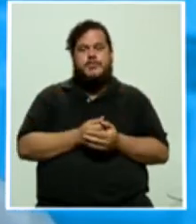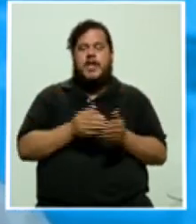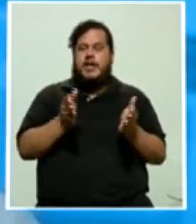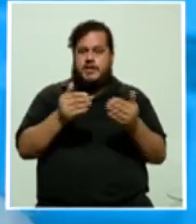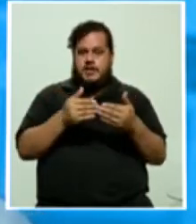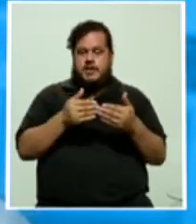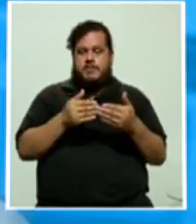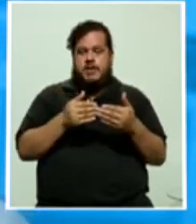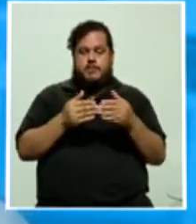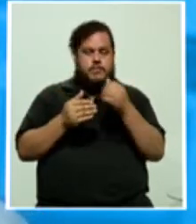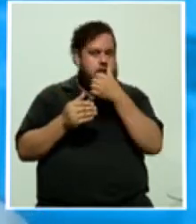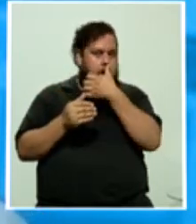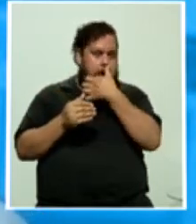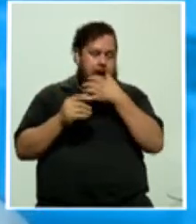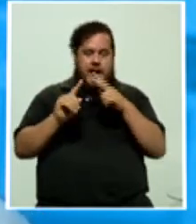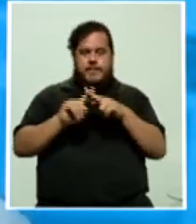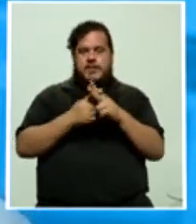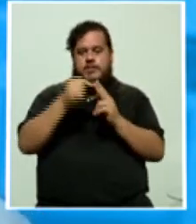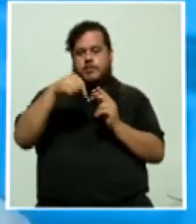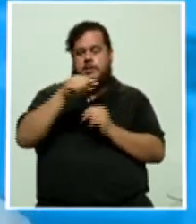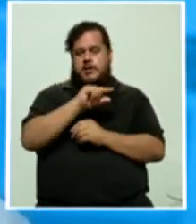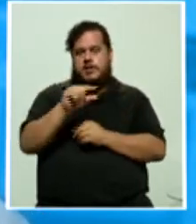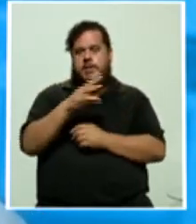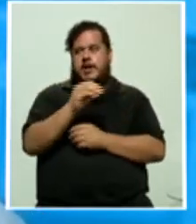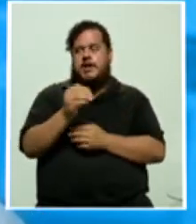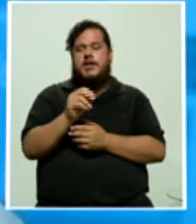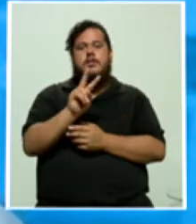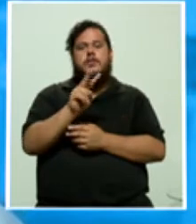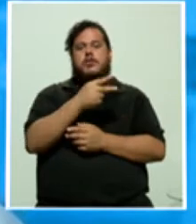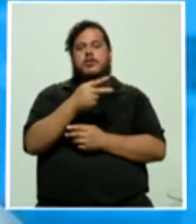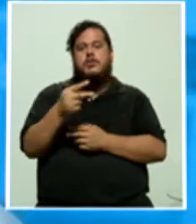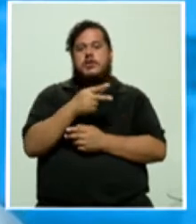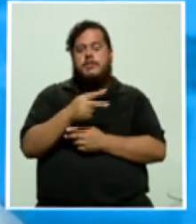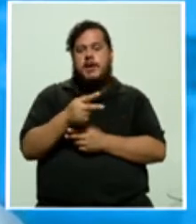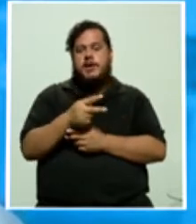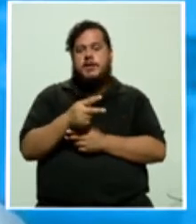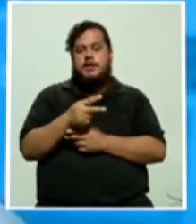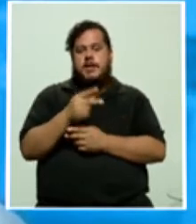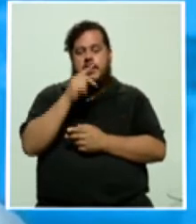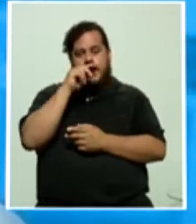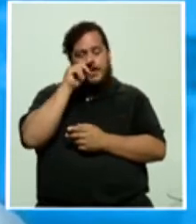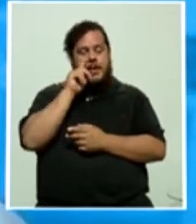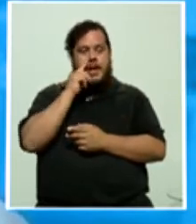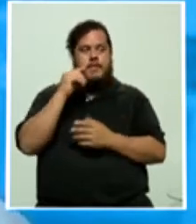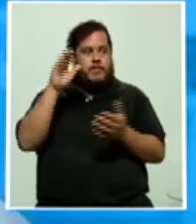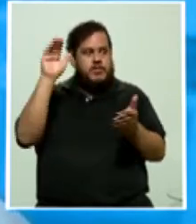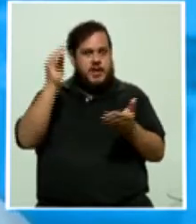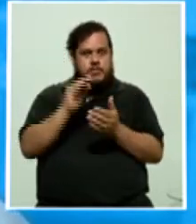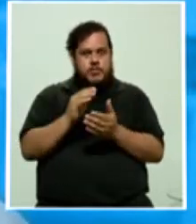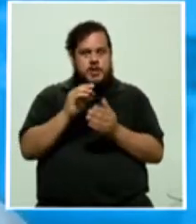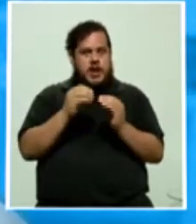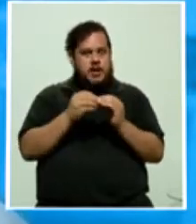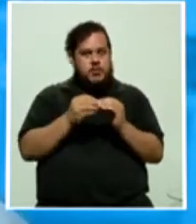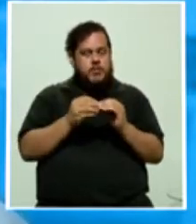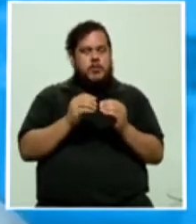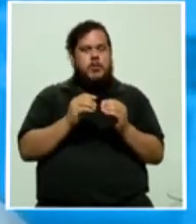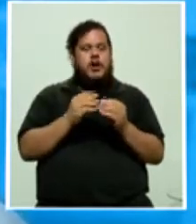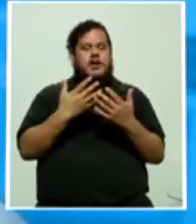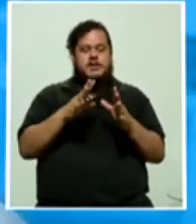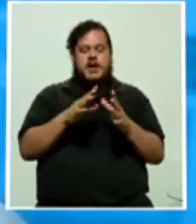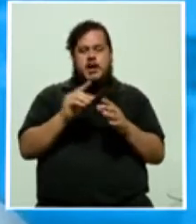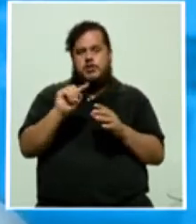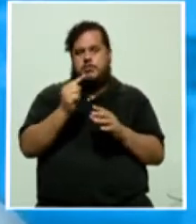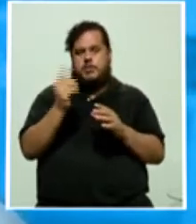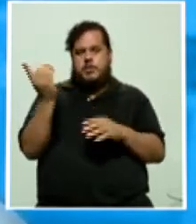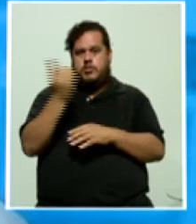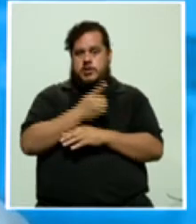cerraron al principio de esta semana y por 2 semanas se da este confinamiento para poder bajar el número. Ya en los primeros días, este